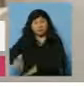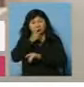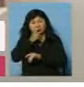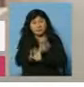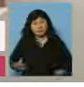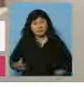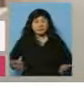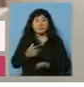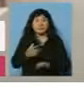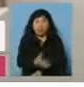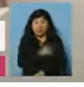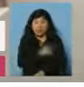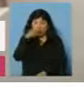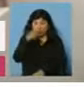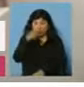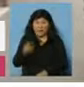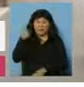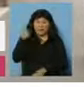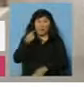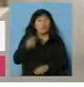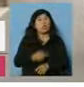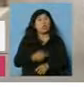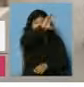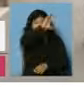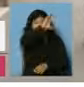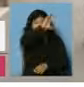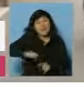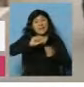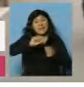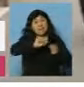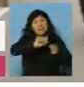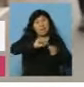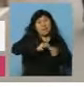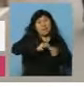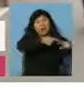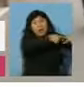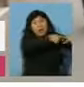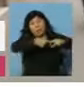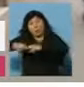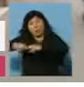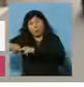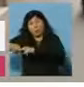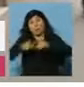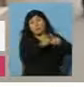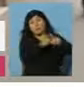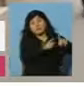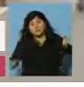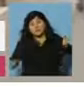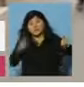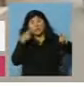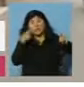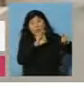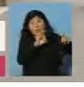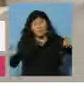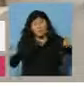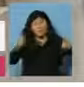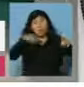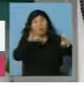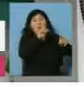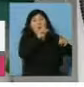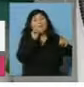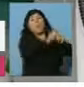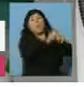venía de Santiago del Estero con un flete de 900 a 1000 kilómetros y hoy tenemos un flete de 200 kilómetros,